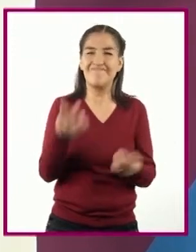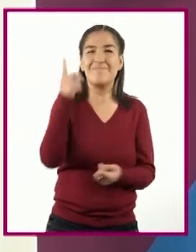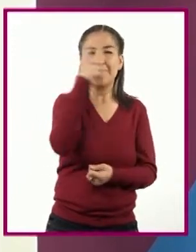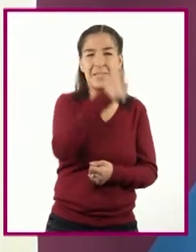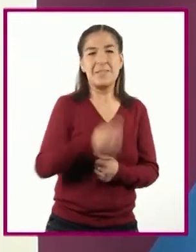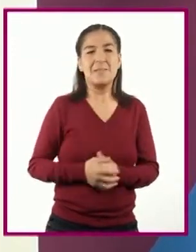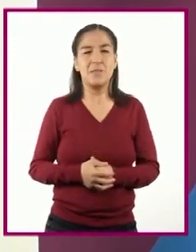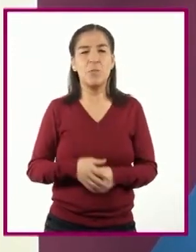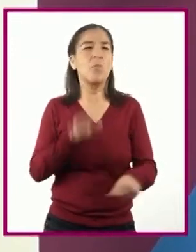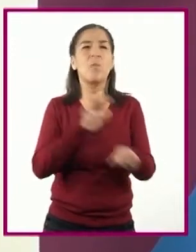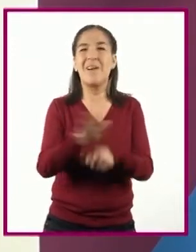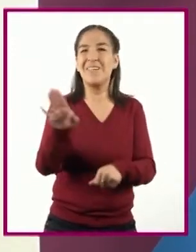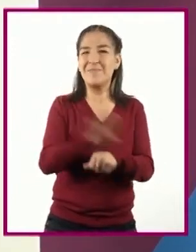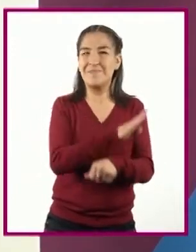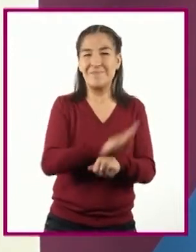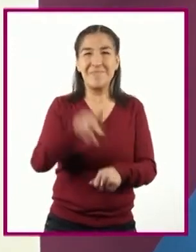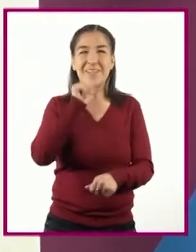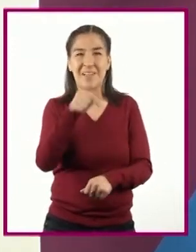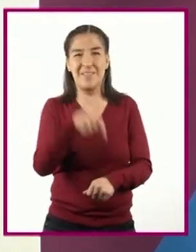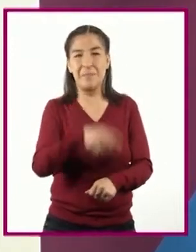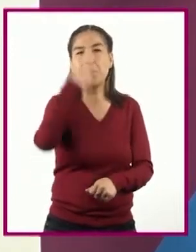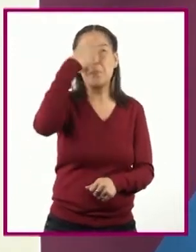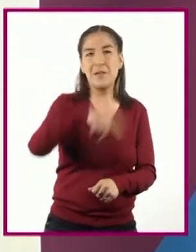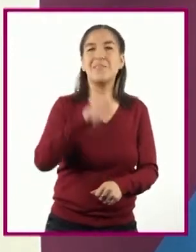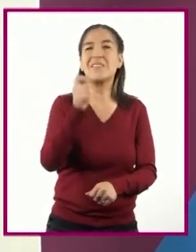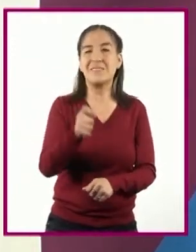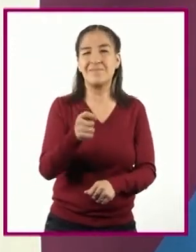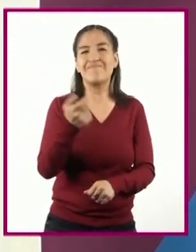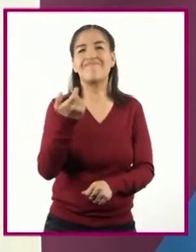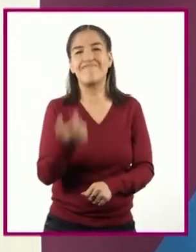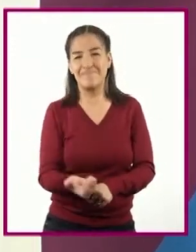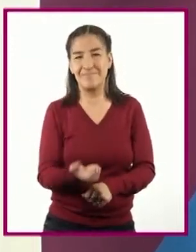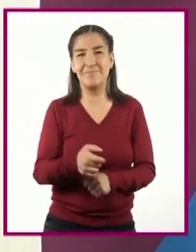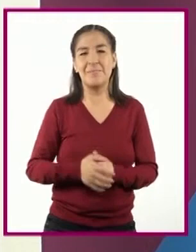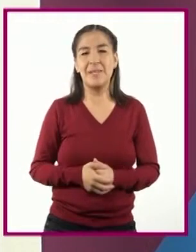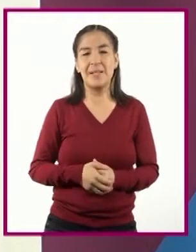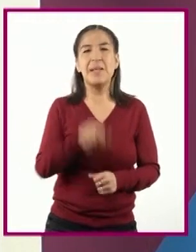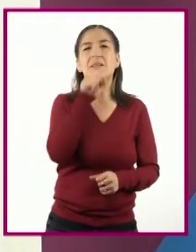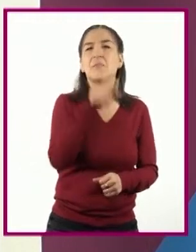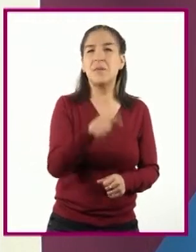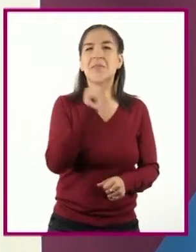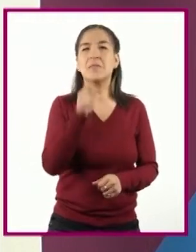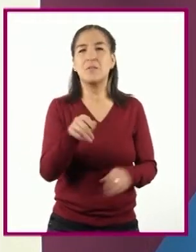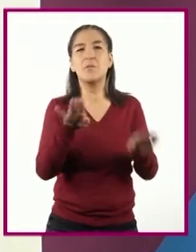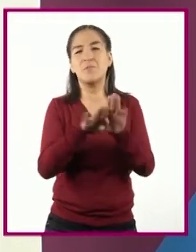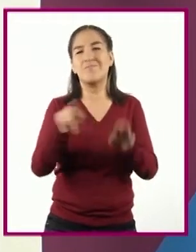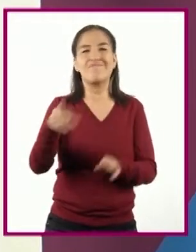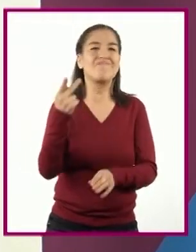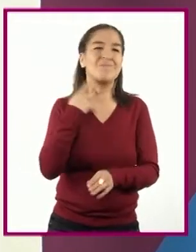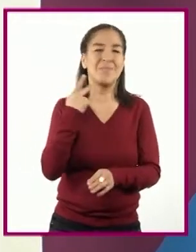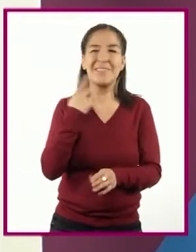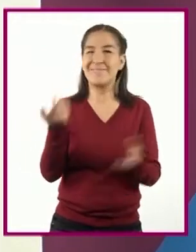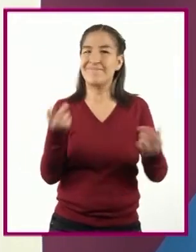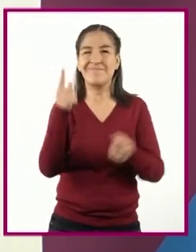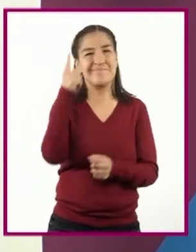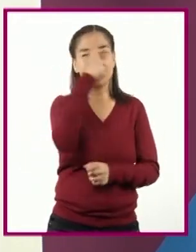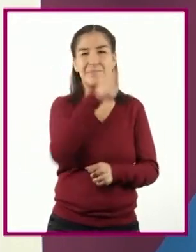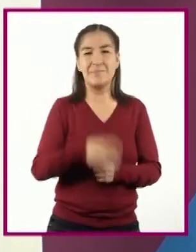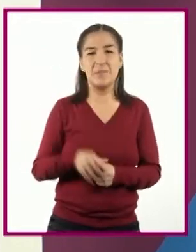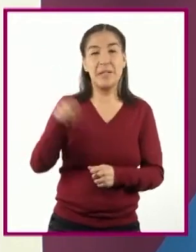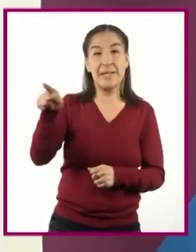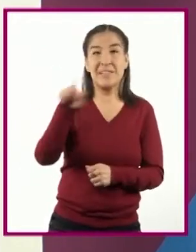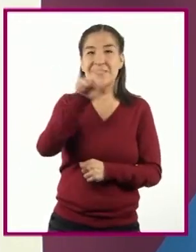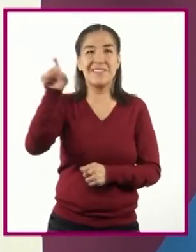La desventaja de México residía en la economía y sobre todo en su estructura política. Texas